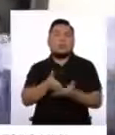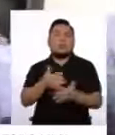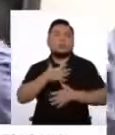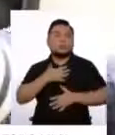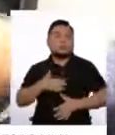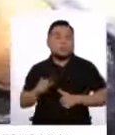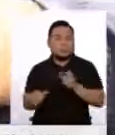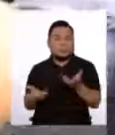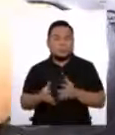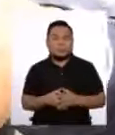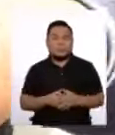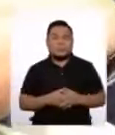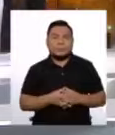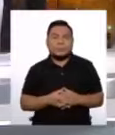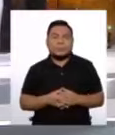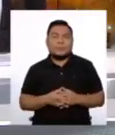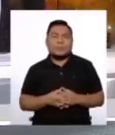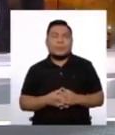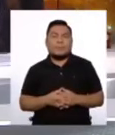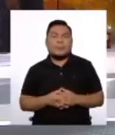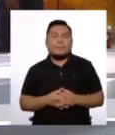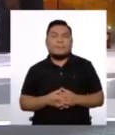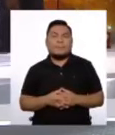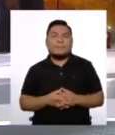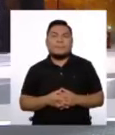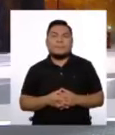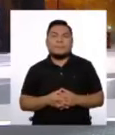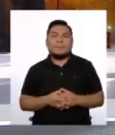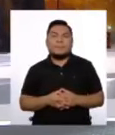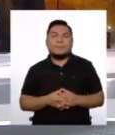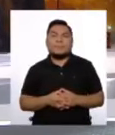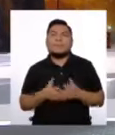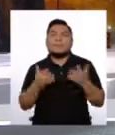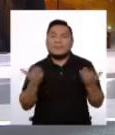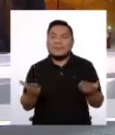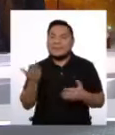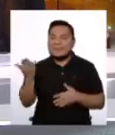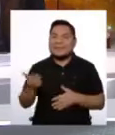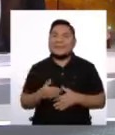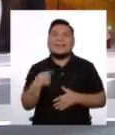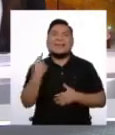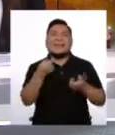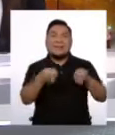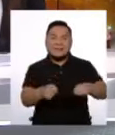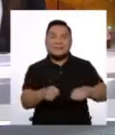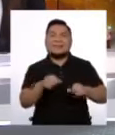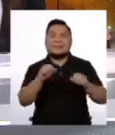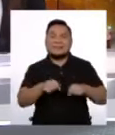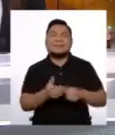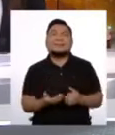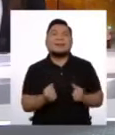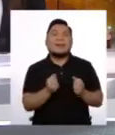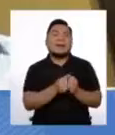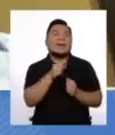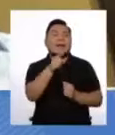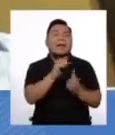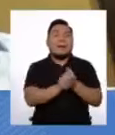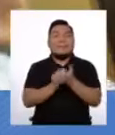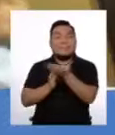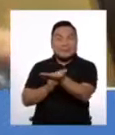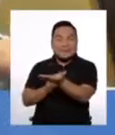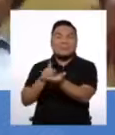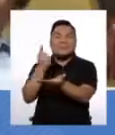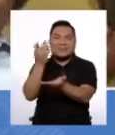salud pública. Muy bien. Pausa. Pausa con nuestro compañero. Ah, así es.